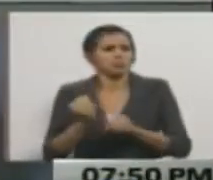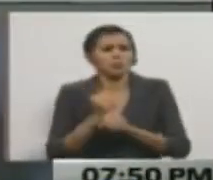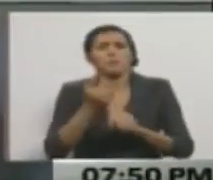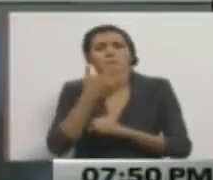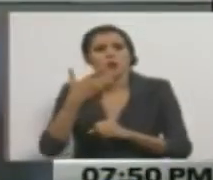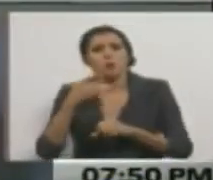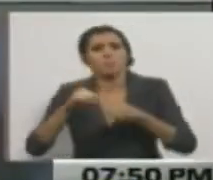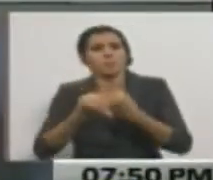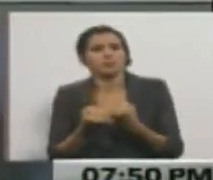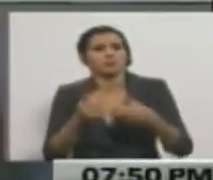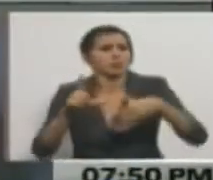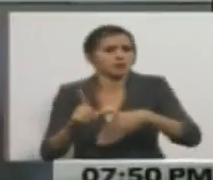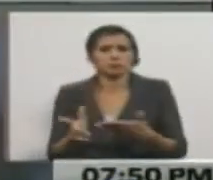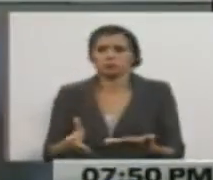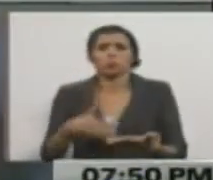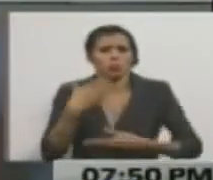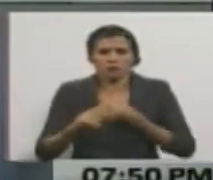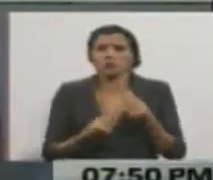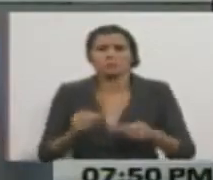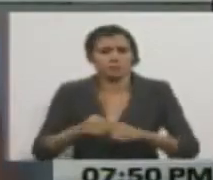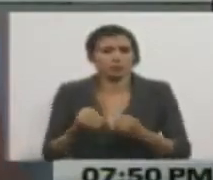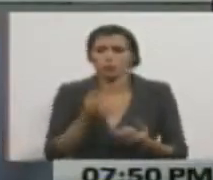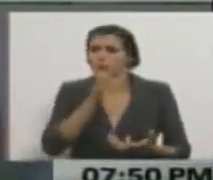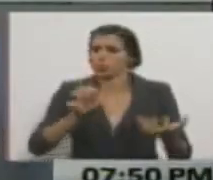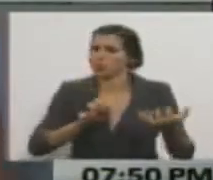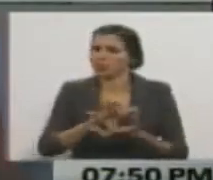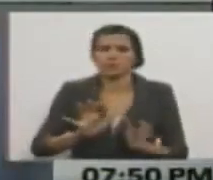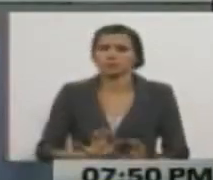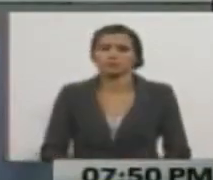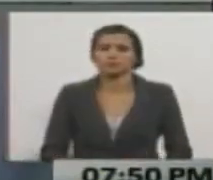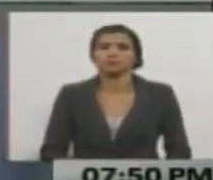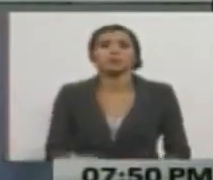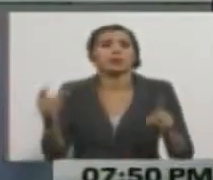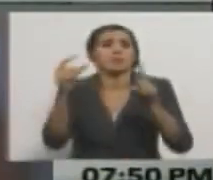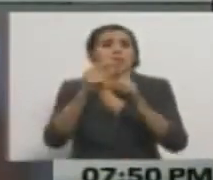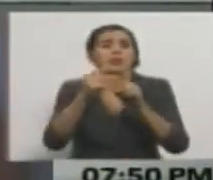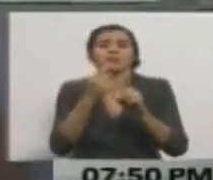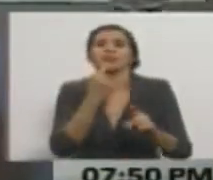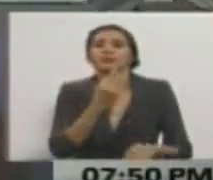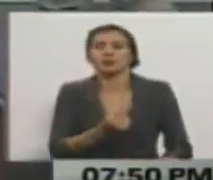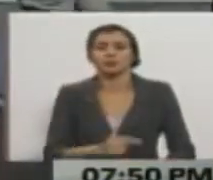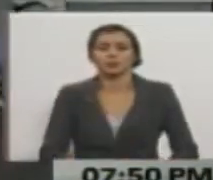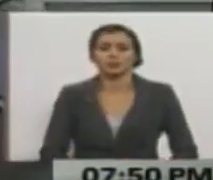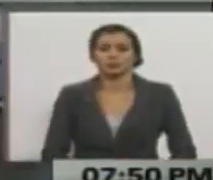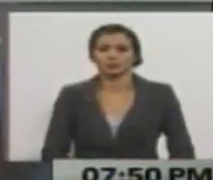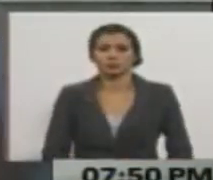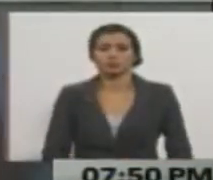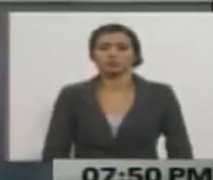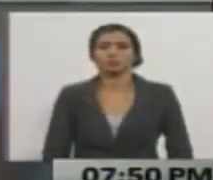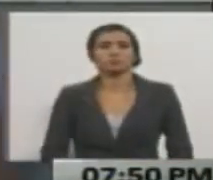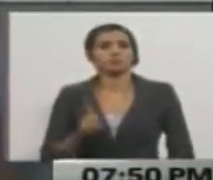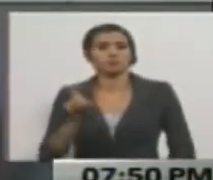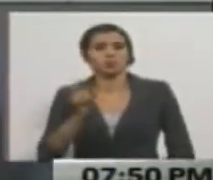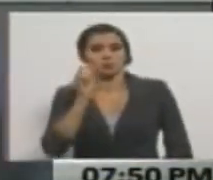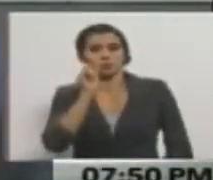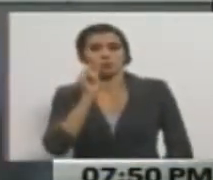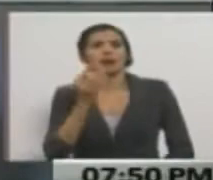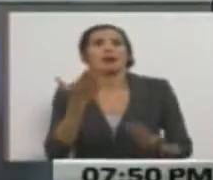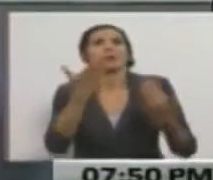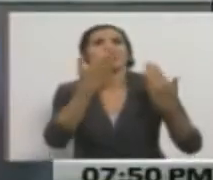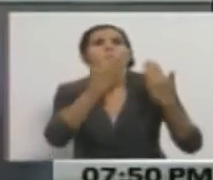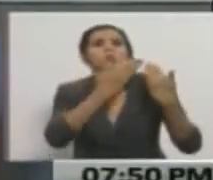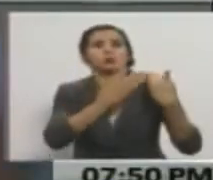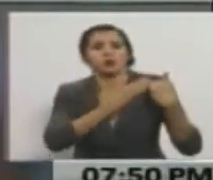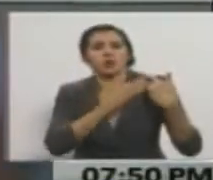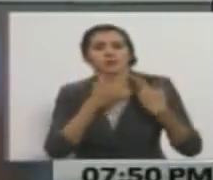hacer sin ningún problema. Bueno, palabras de quien se encarga precisamente